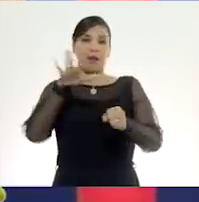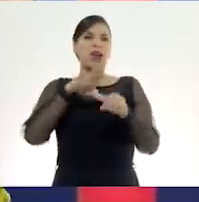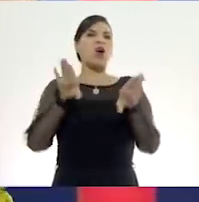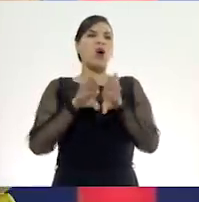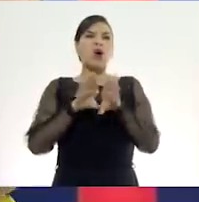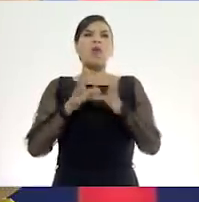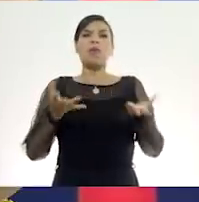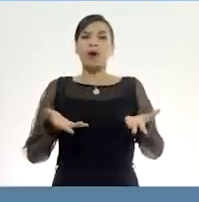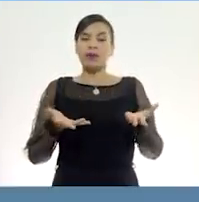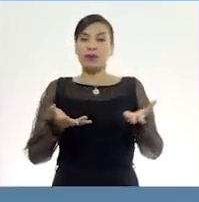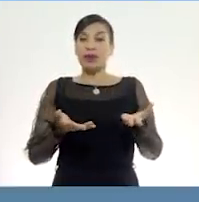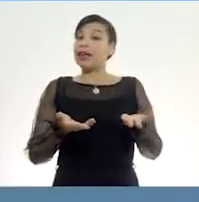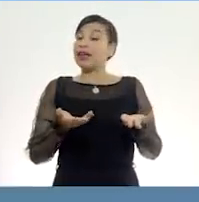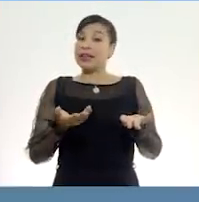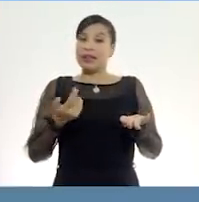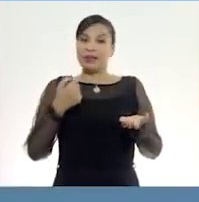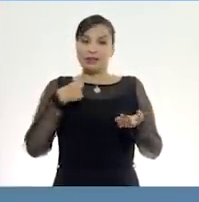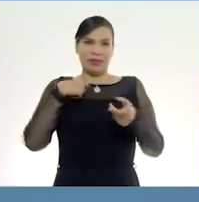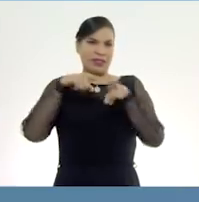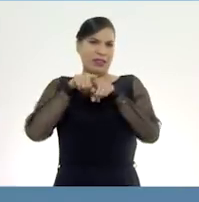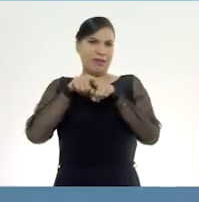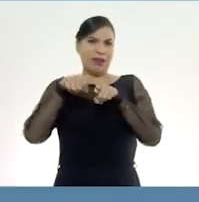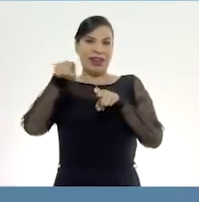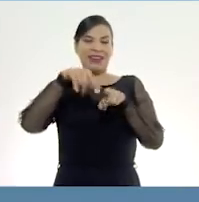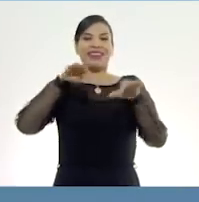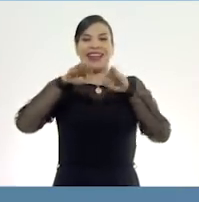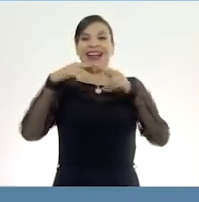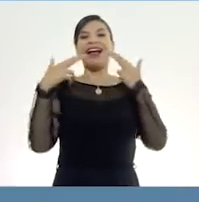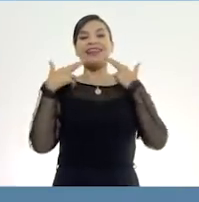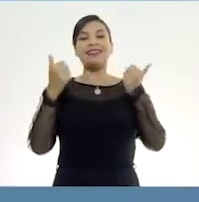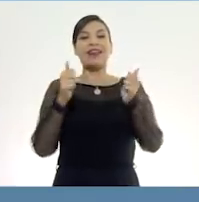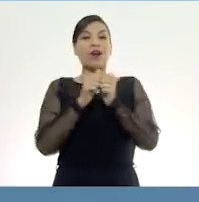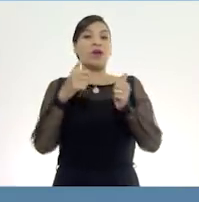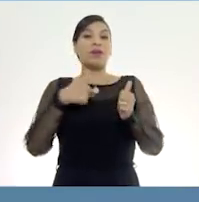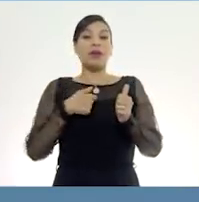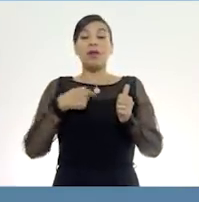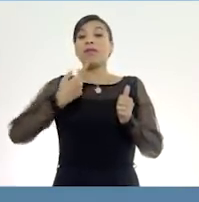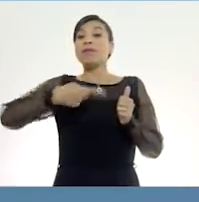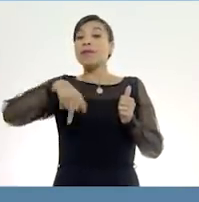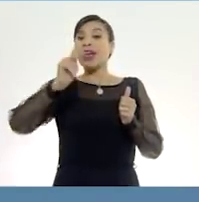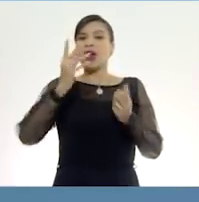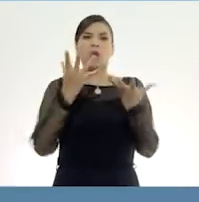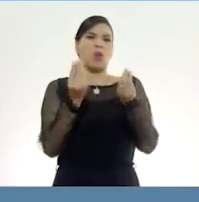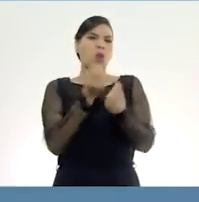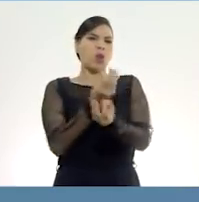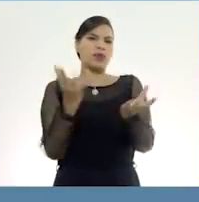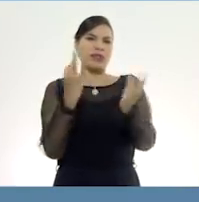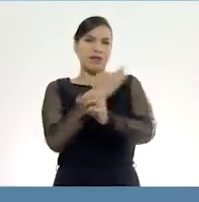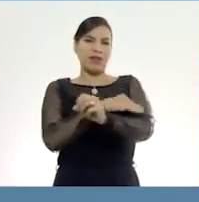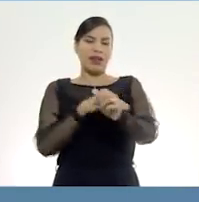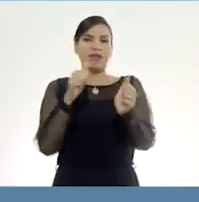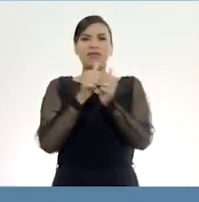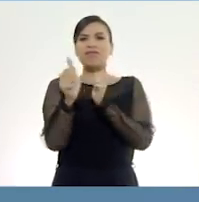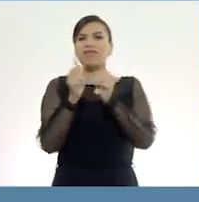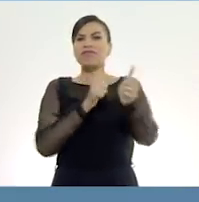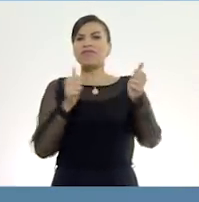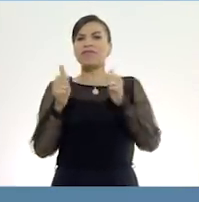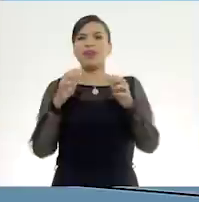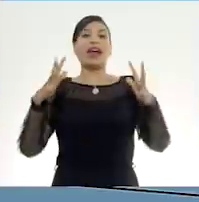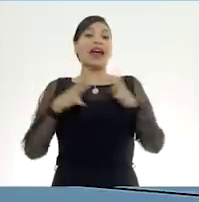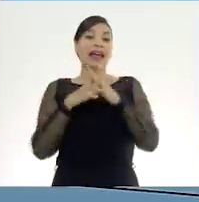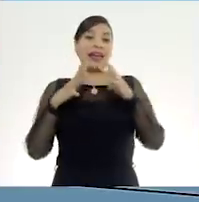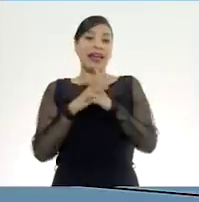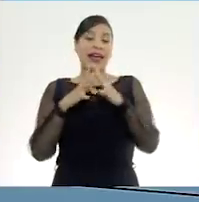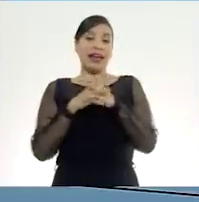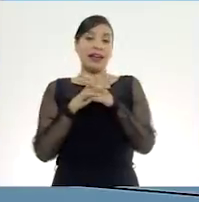van? Pues mis hermanos trabajan en la hacienda conmigo, pero muchas familias fueron separadas por la